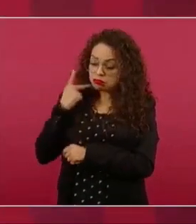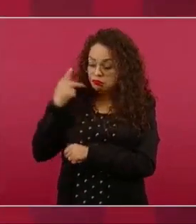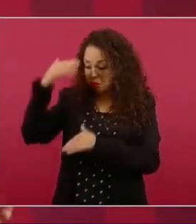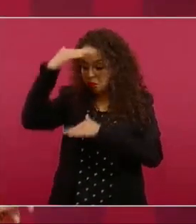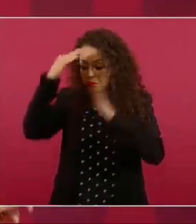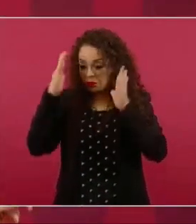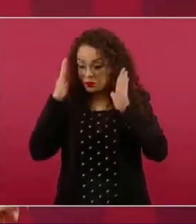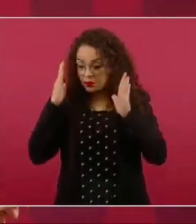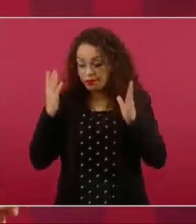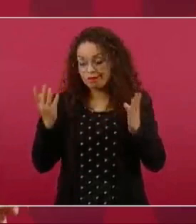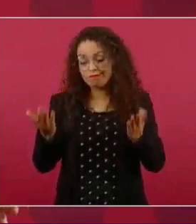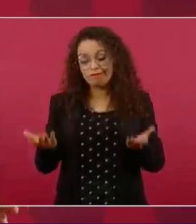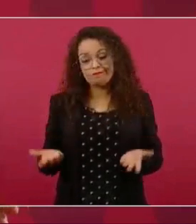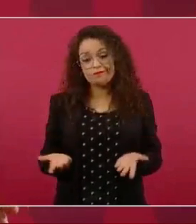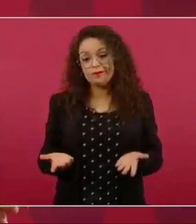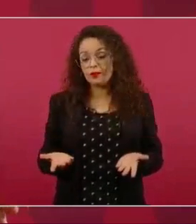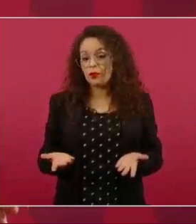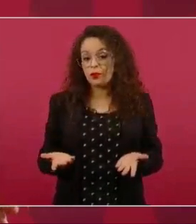pues es de lo más